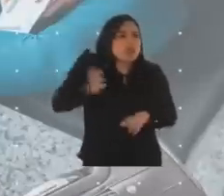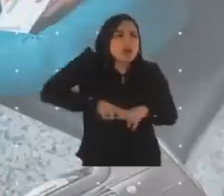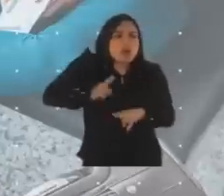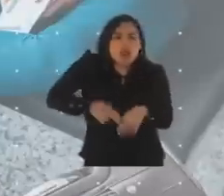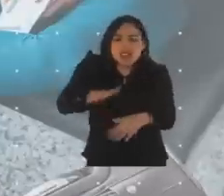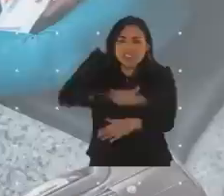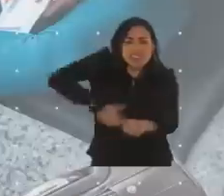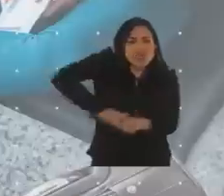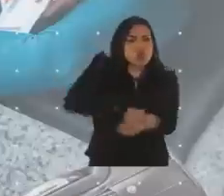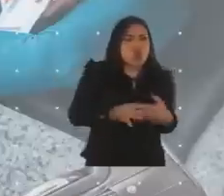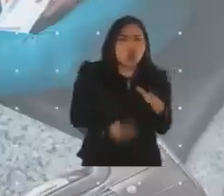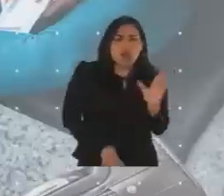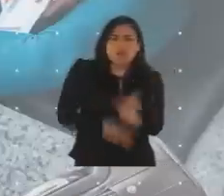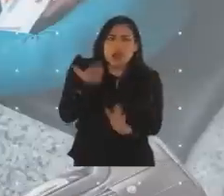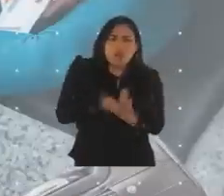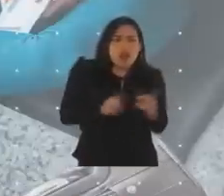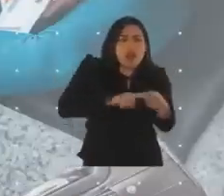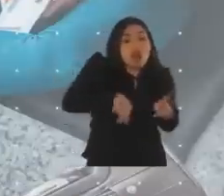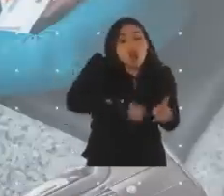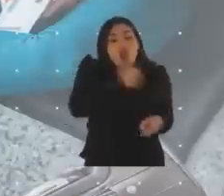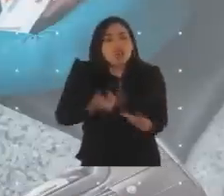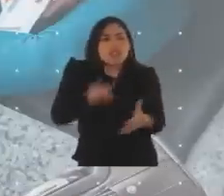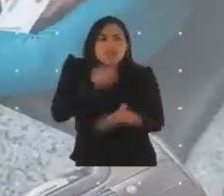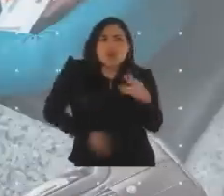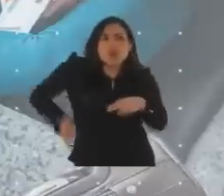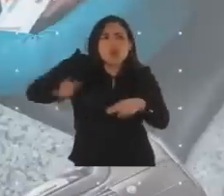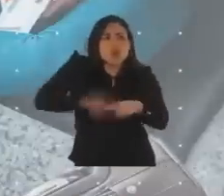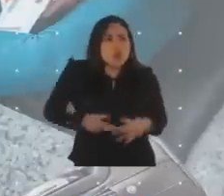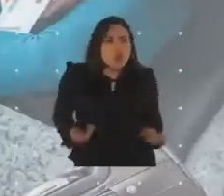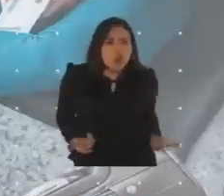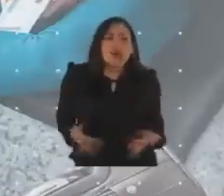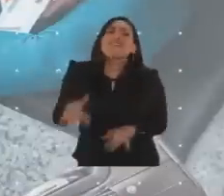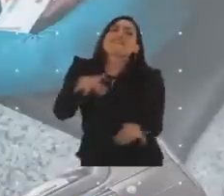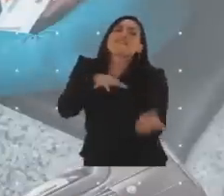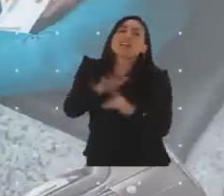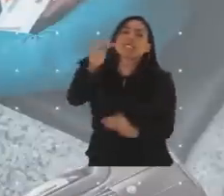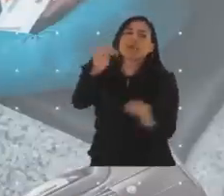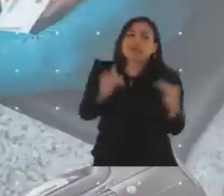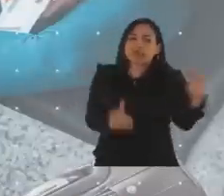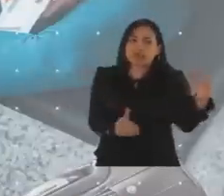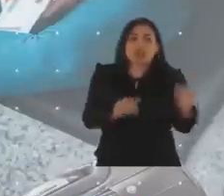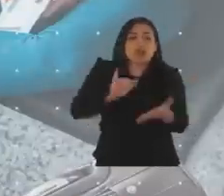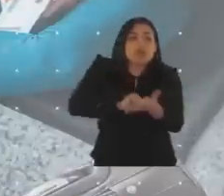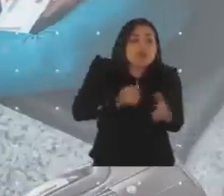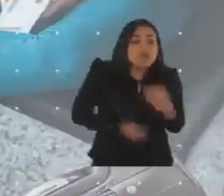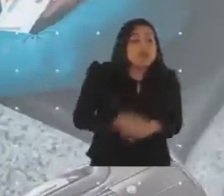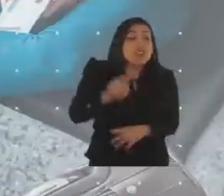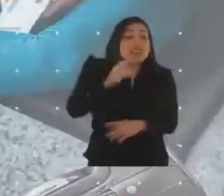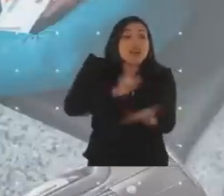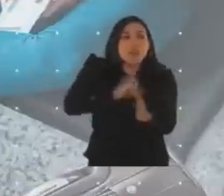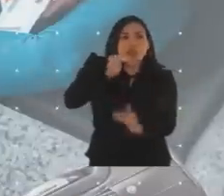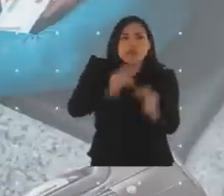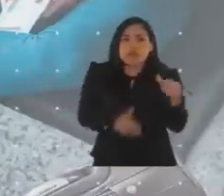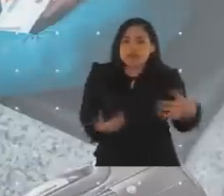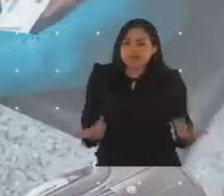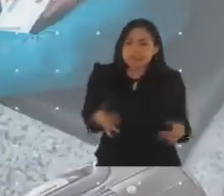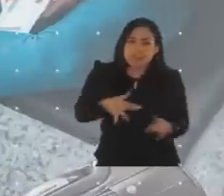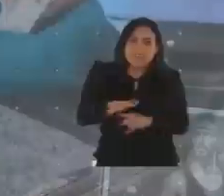que está pasando con el dólar y además con los nuevos impuestos, podría haber una disminución en los primeros meses del próximo año.